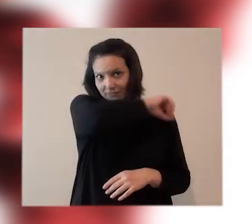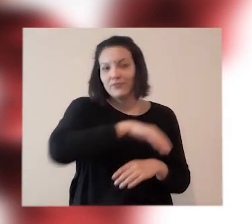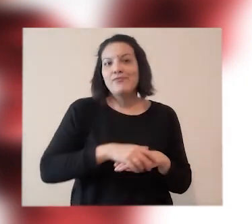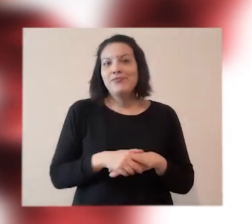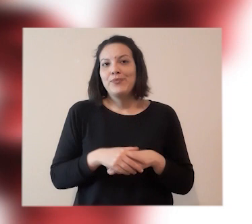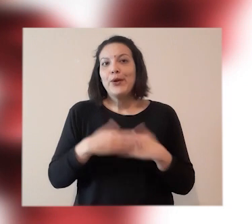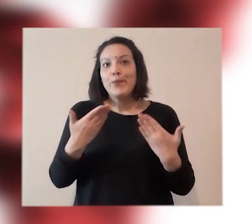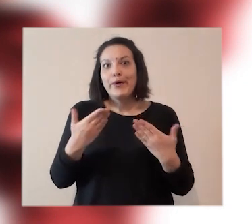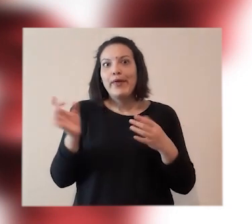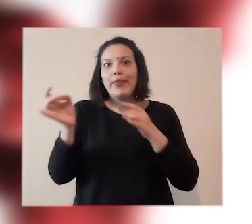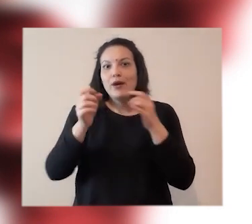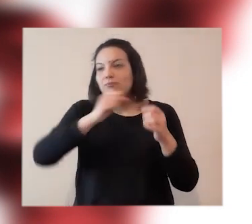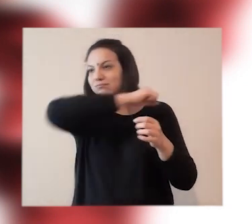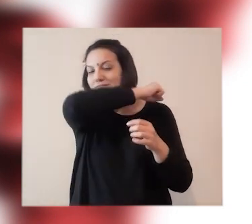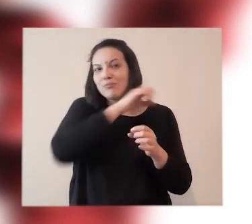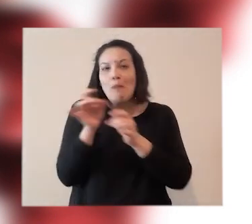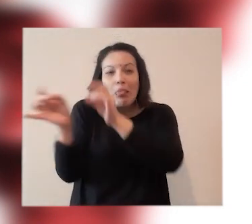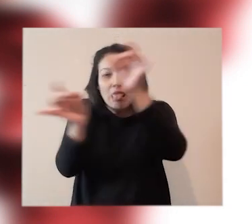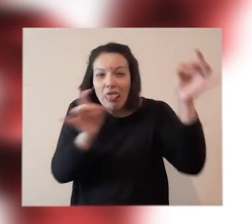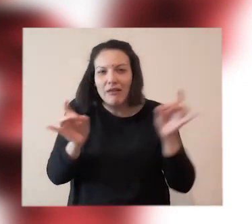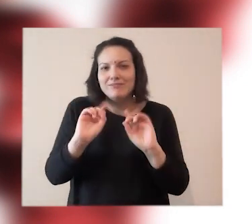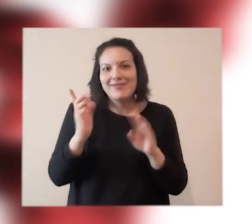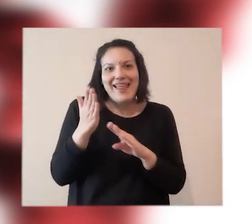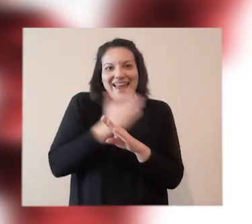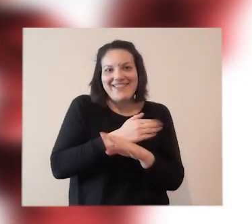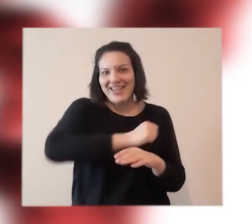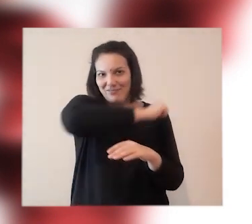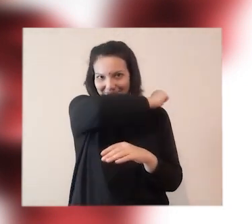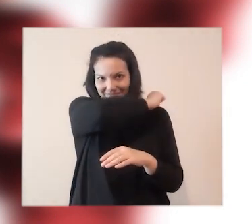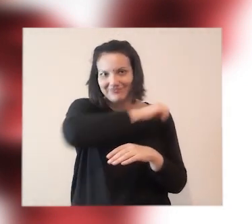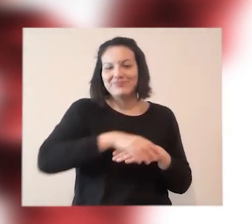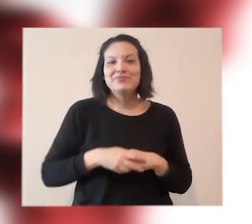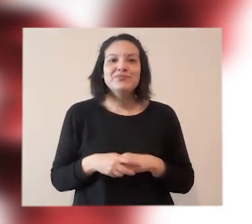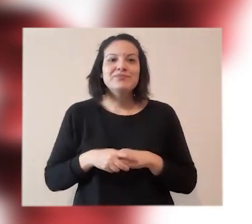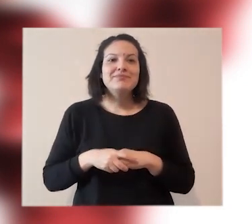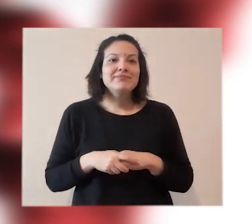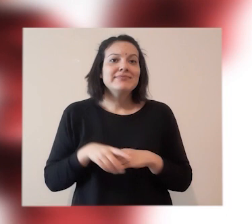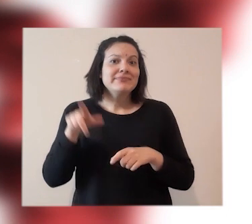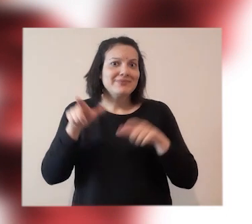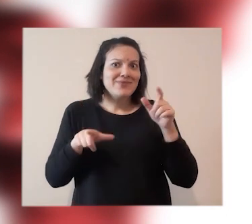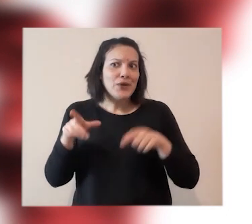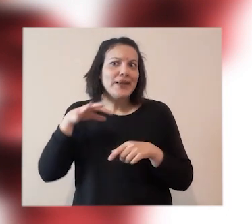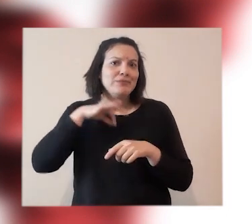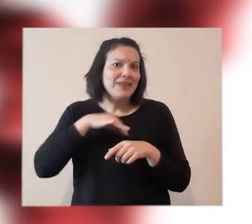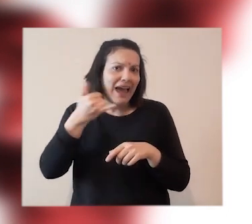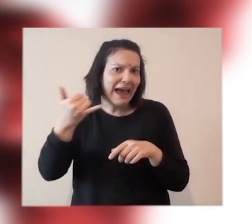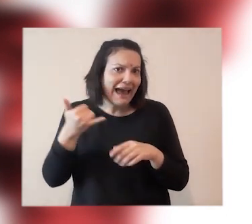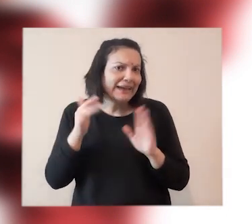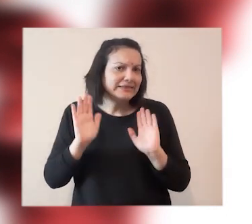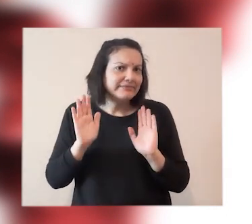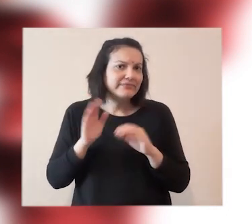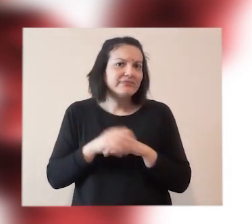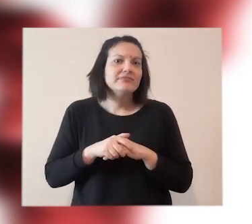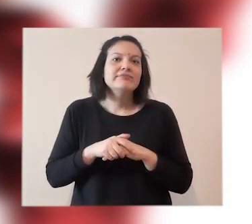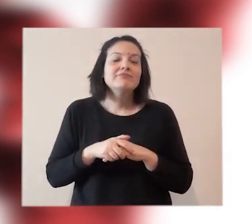evitar eliminar estas partículas que hablábamos hoy, que en el caso de que una persona esté infectada, puedan contener el